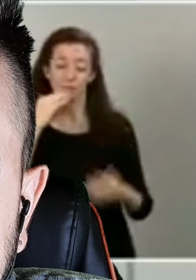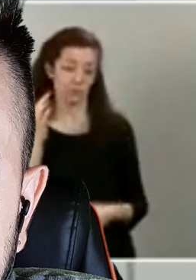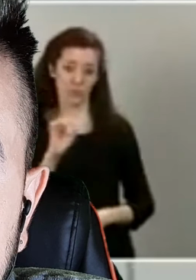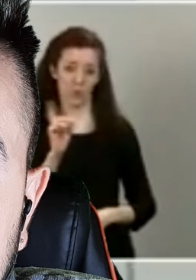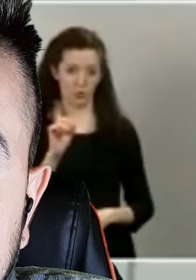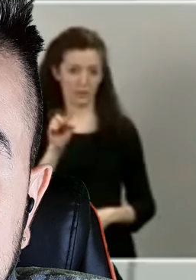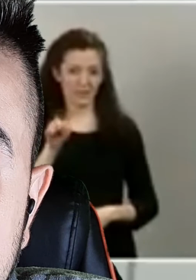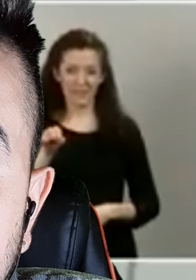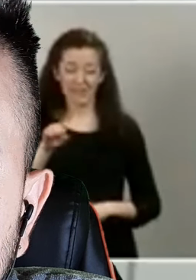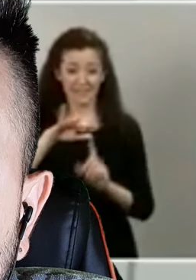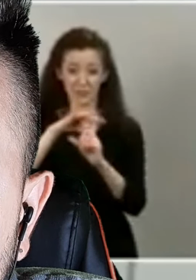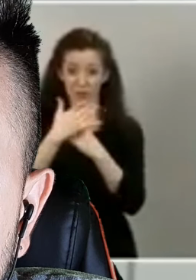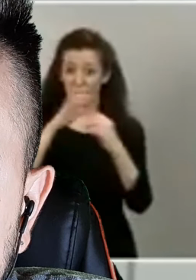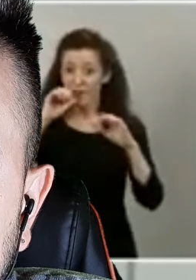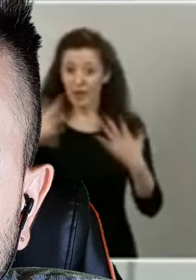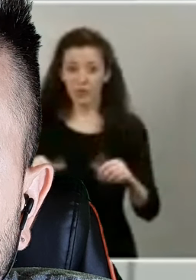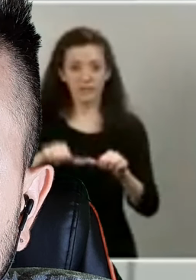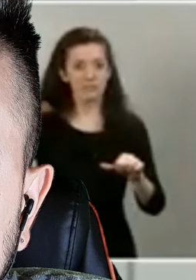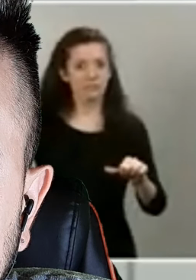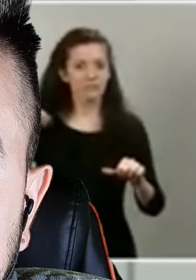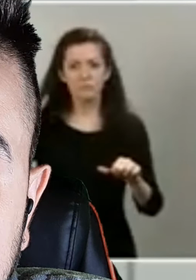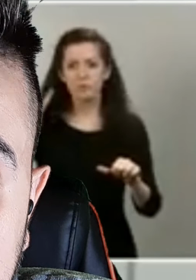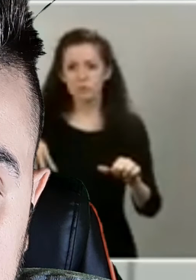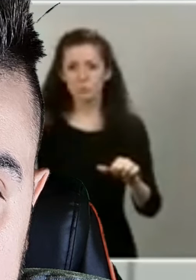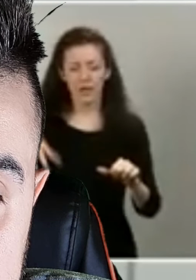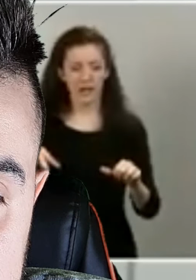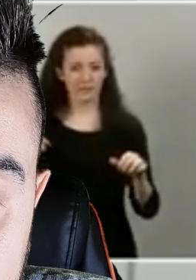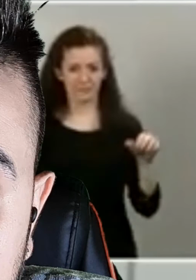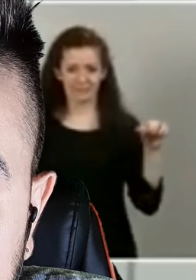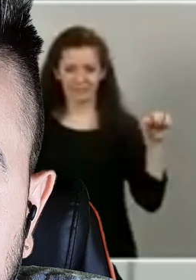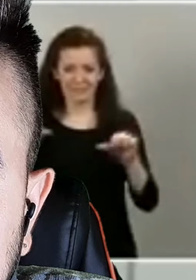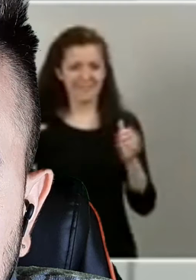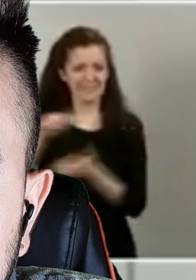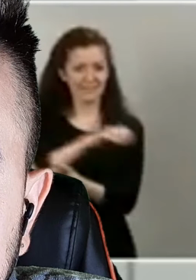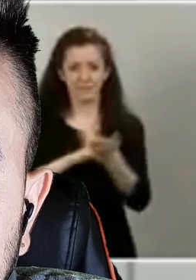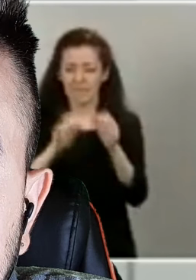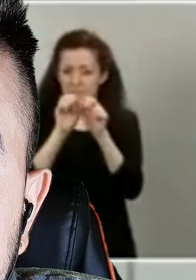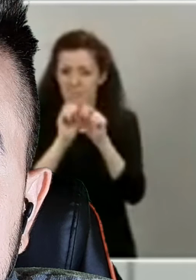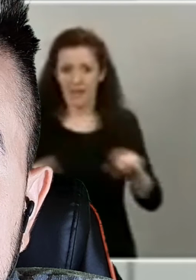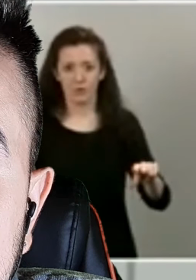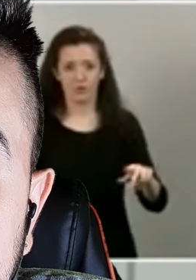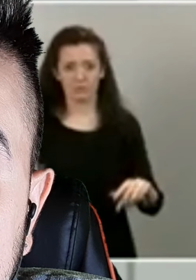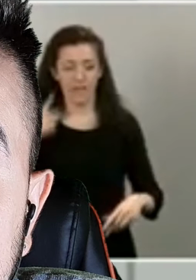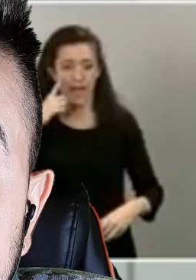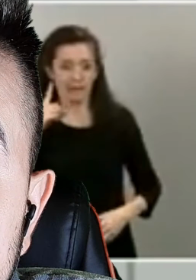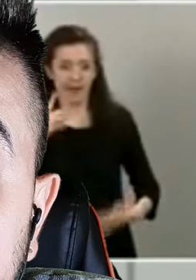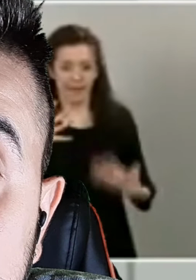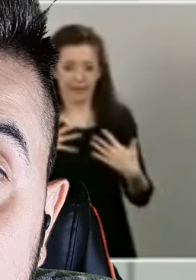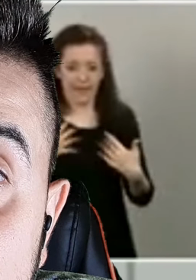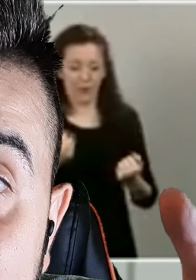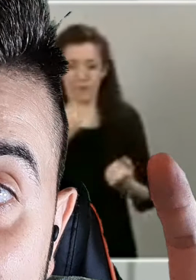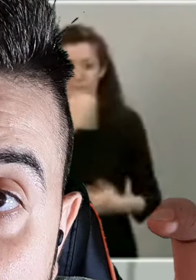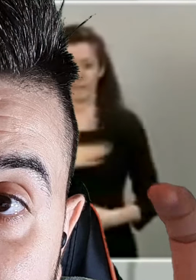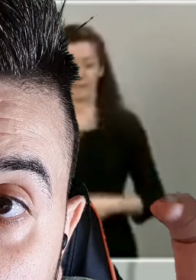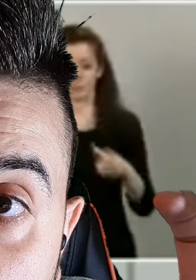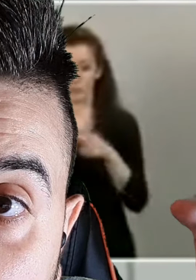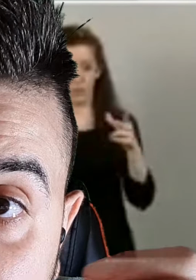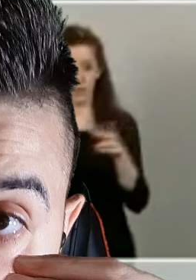sea muy precaria actualmente por estos momentos que estamos viviendo y que no se